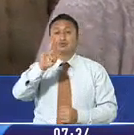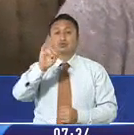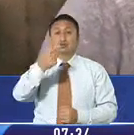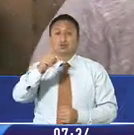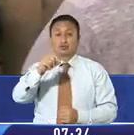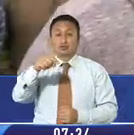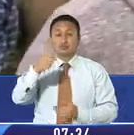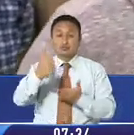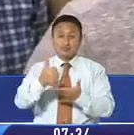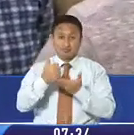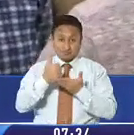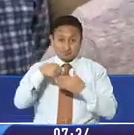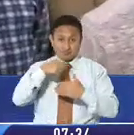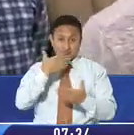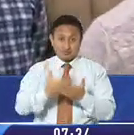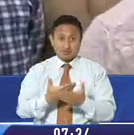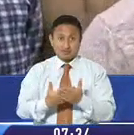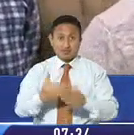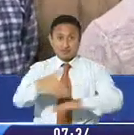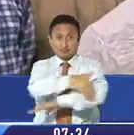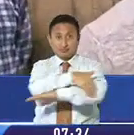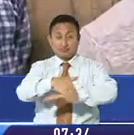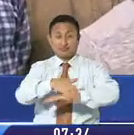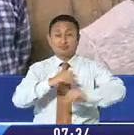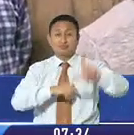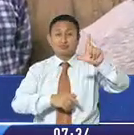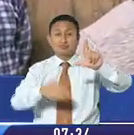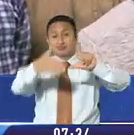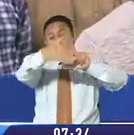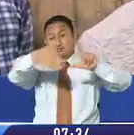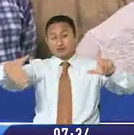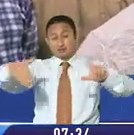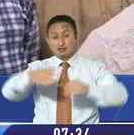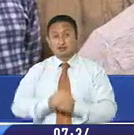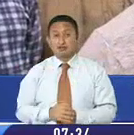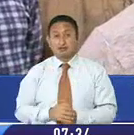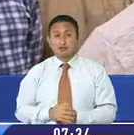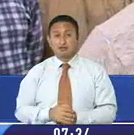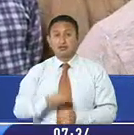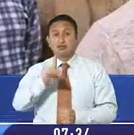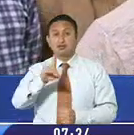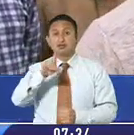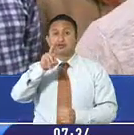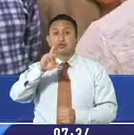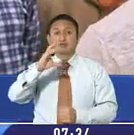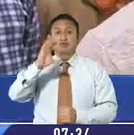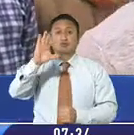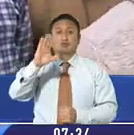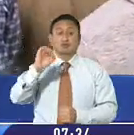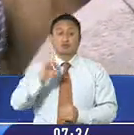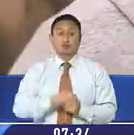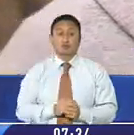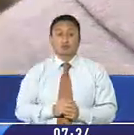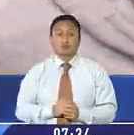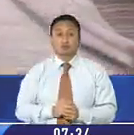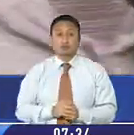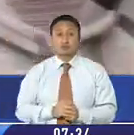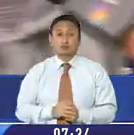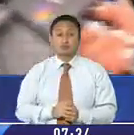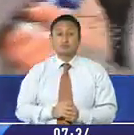ayudarnos. Esta calle es la calle L, con la principal vía ducto. Estamos ubicados en el Rancho Los